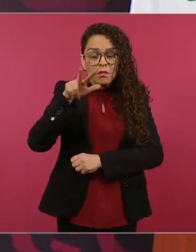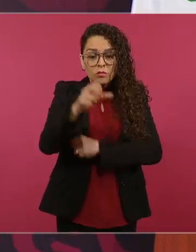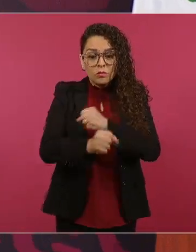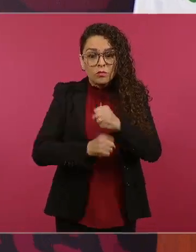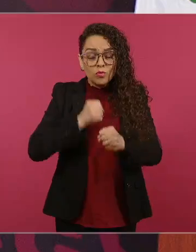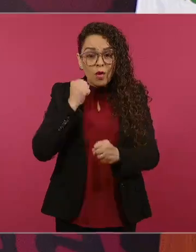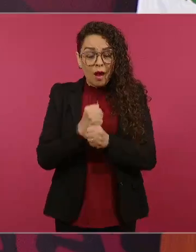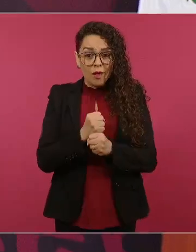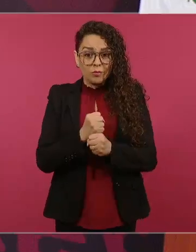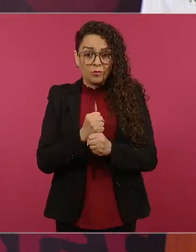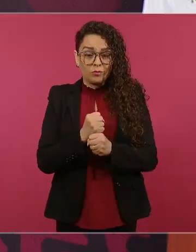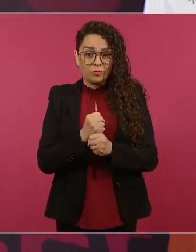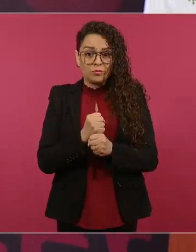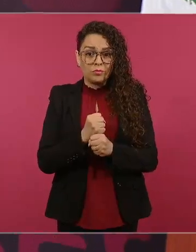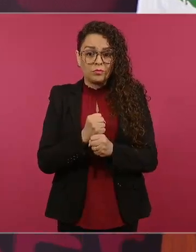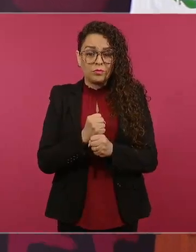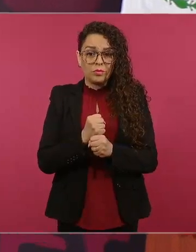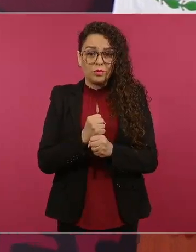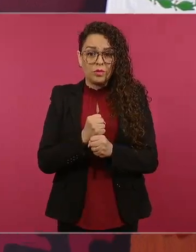¿Y